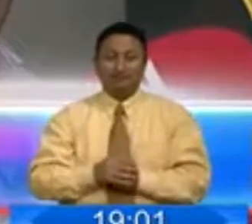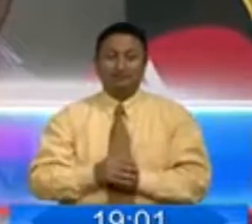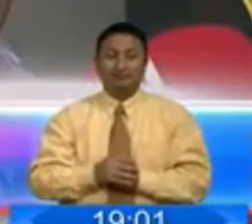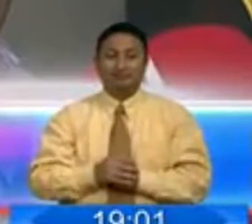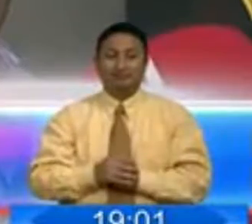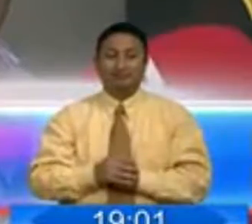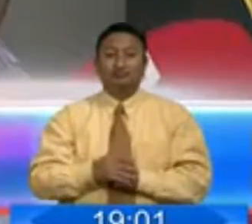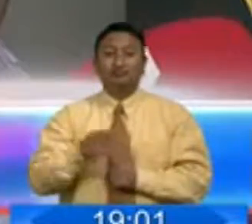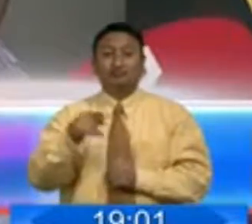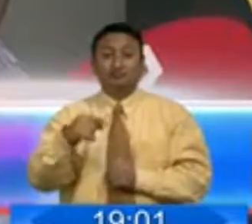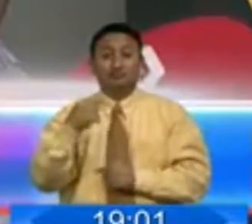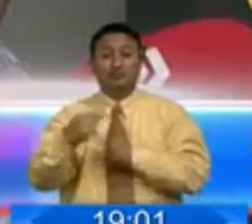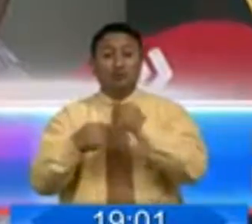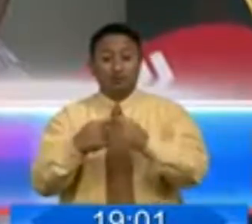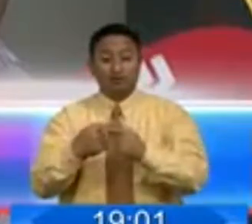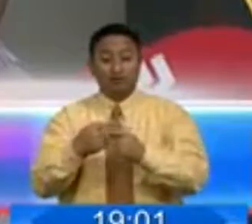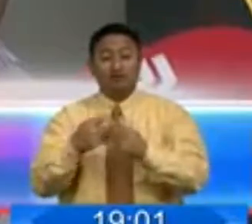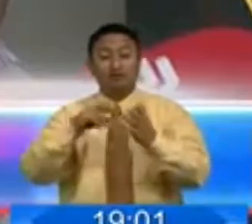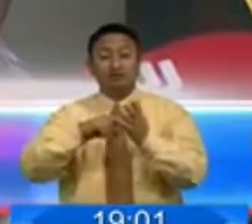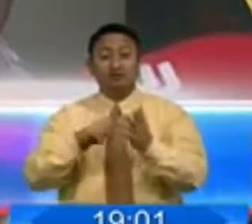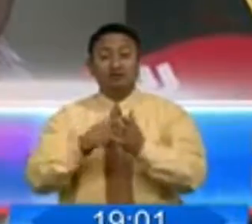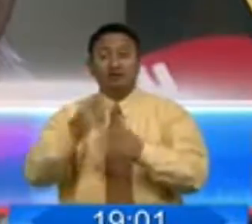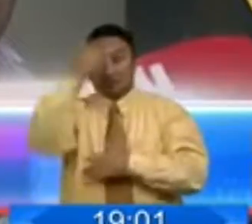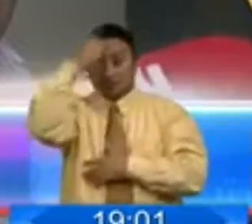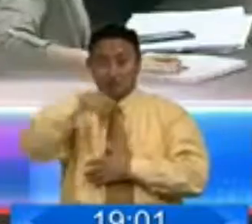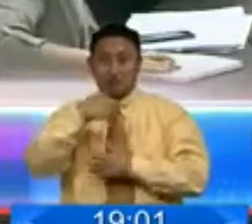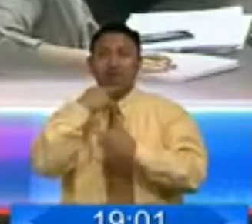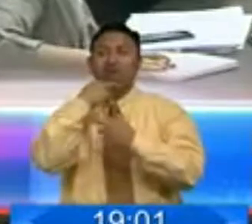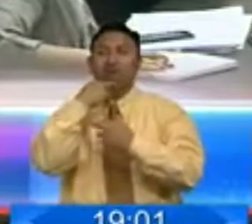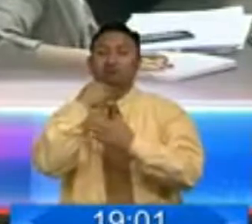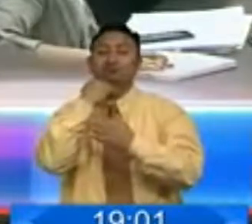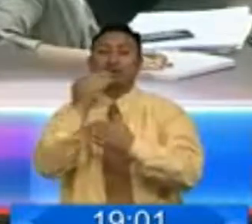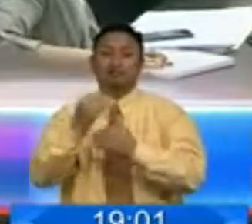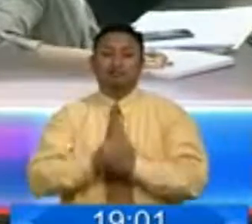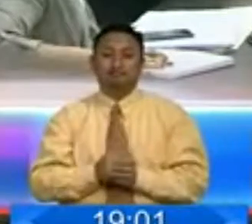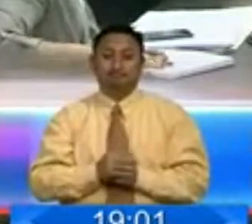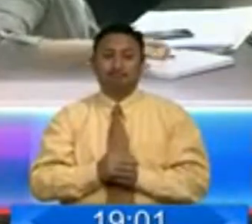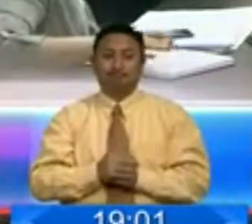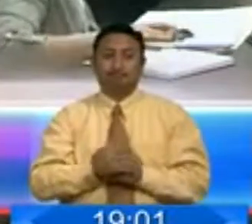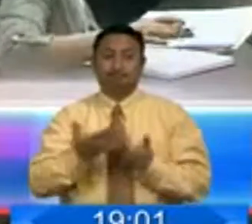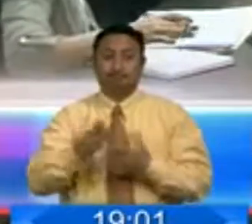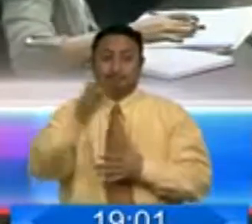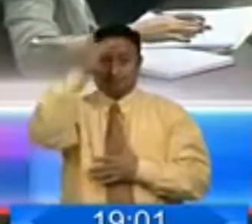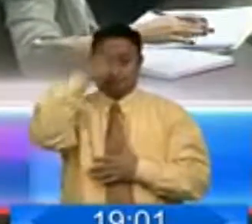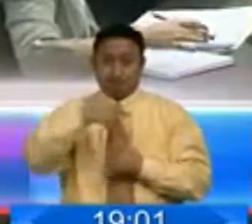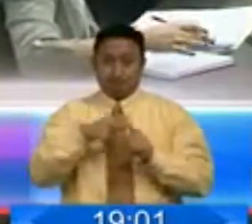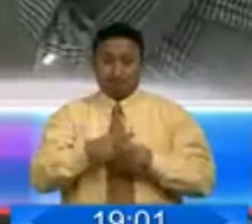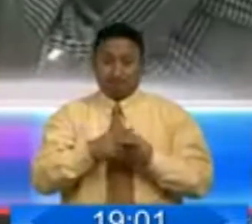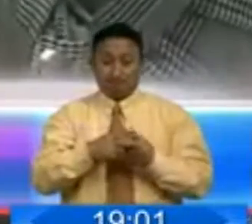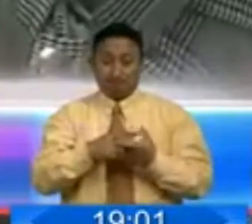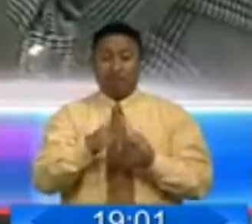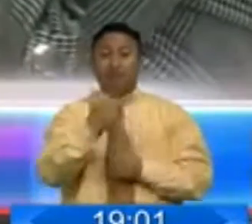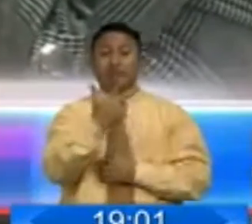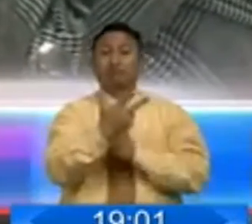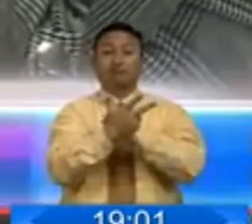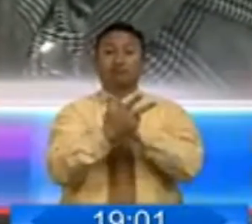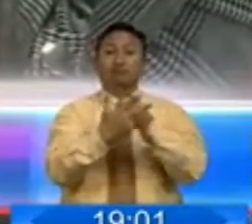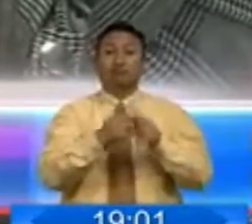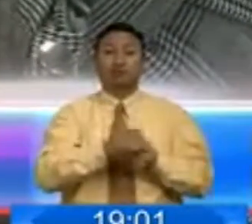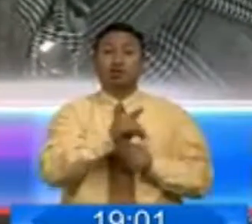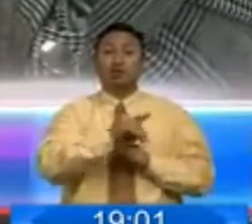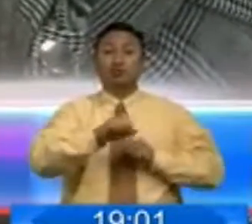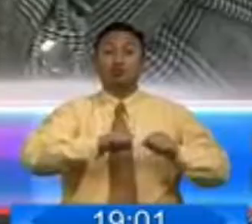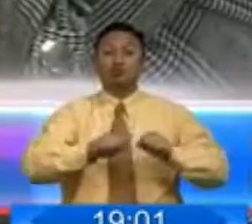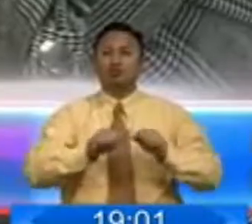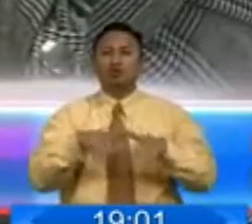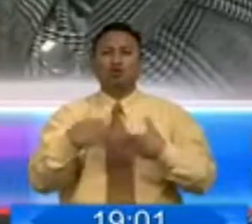y que implicarían desacatar una sentencia expresa que tras esta decisión se han abierto al menos tres caminos para revisar la actuación de